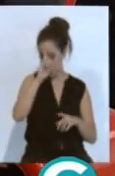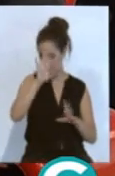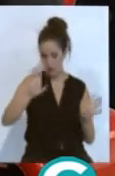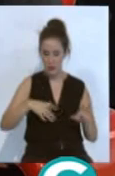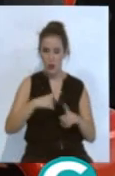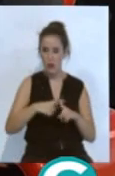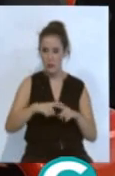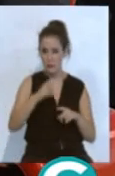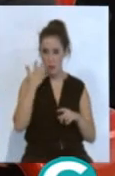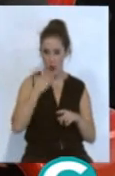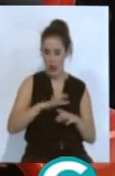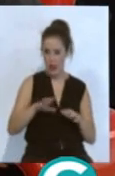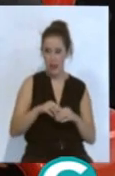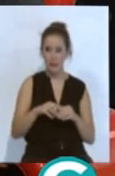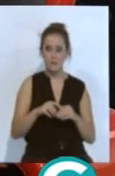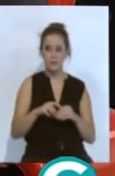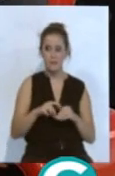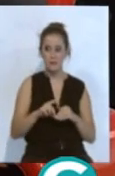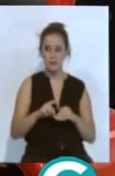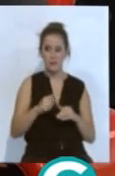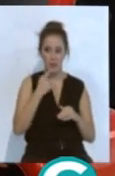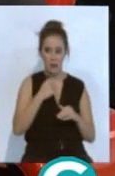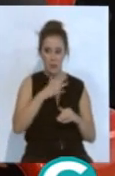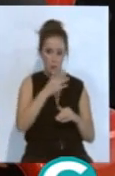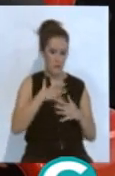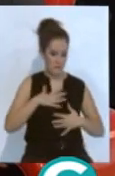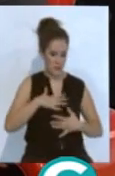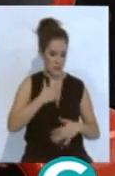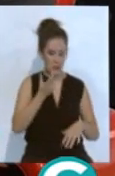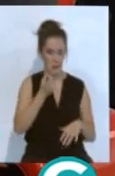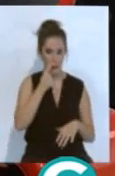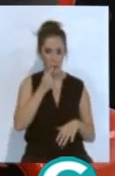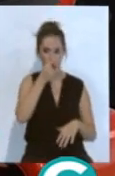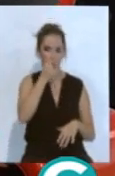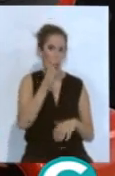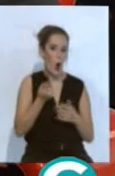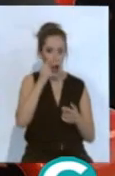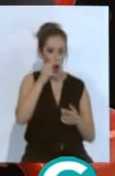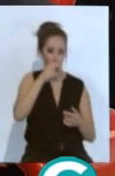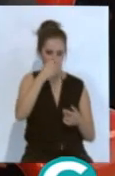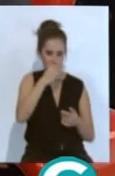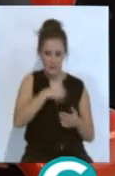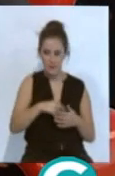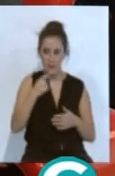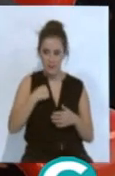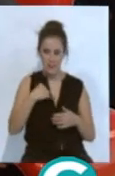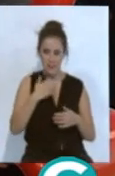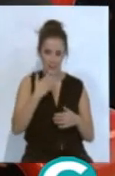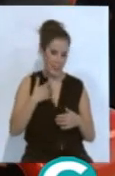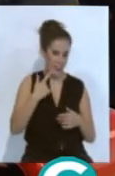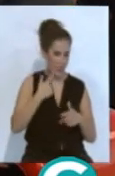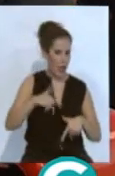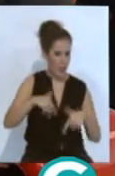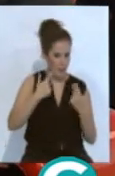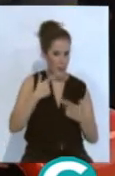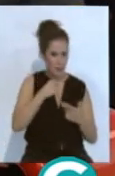de cosas muy raras. Decía, papá, ¿por qué te viste de moco? Sí. Yo era muy chico, digo, papá, ¿no te viste de moco? Decía, gírame, que me gusta. Me